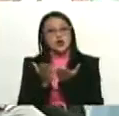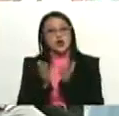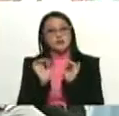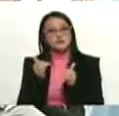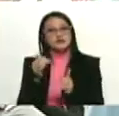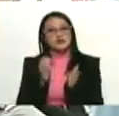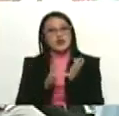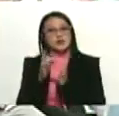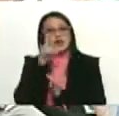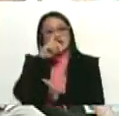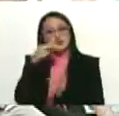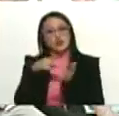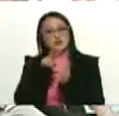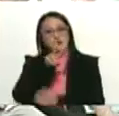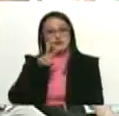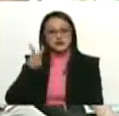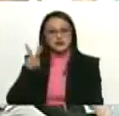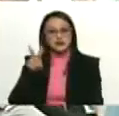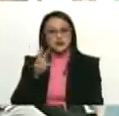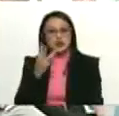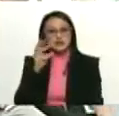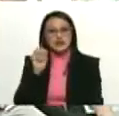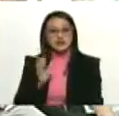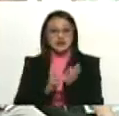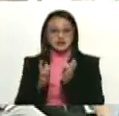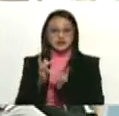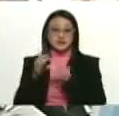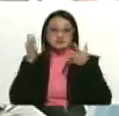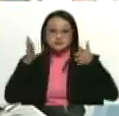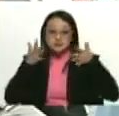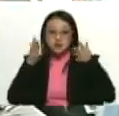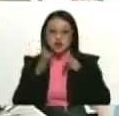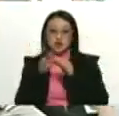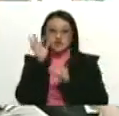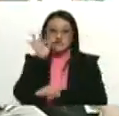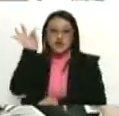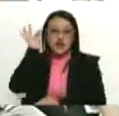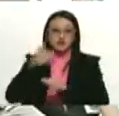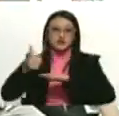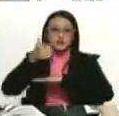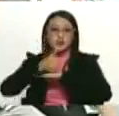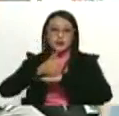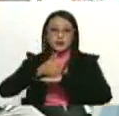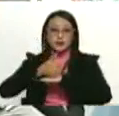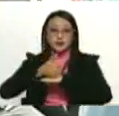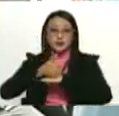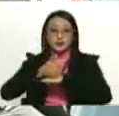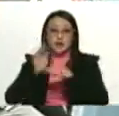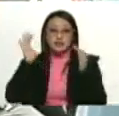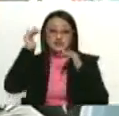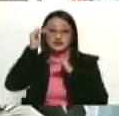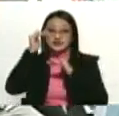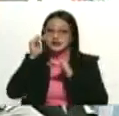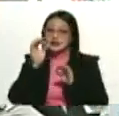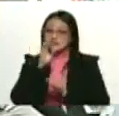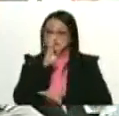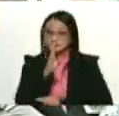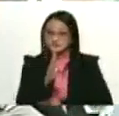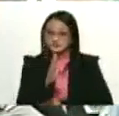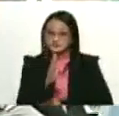año 2022. El 30 de abril instruimos a todos los fiscales superiores a atender de manera oportuna